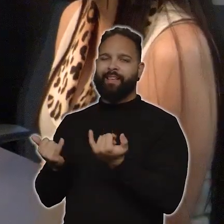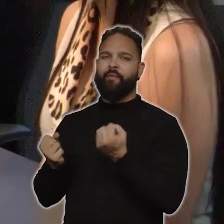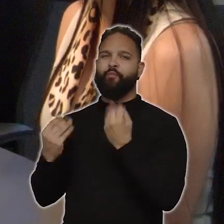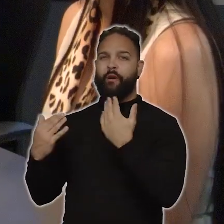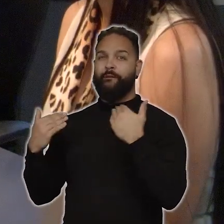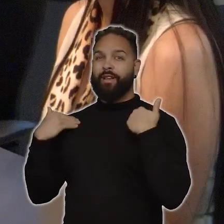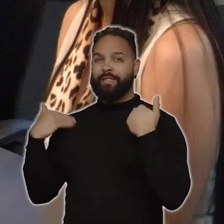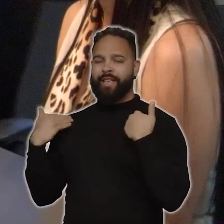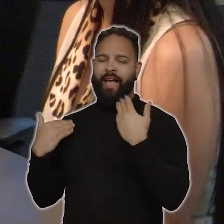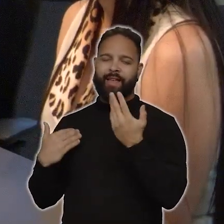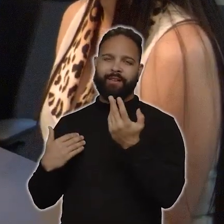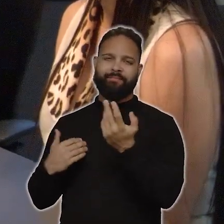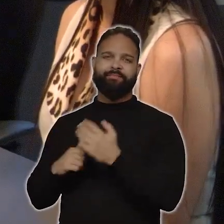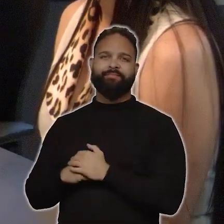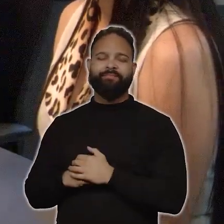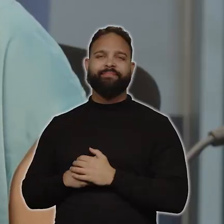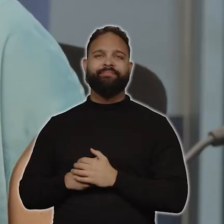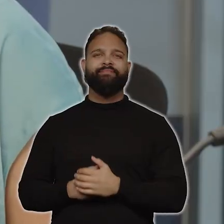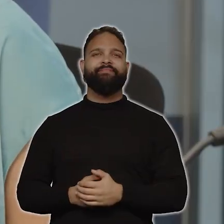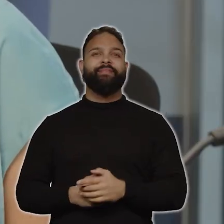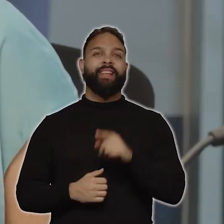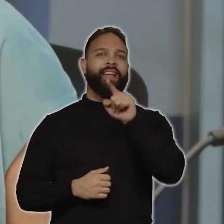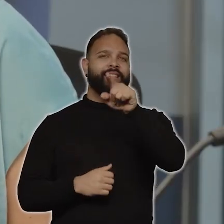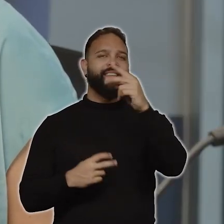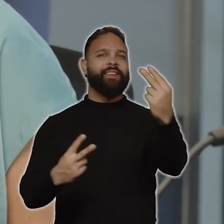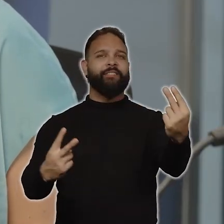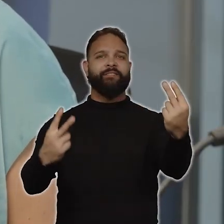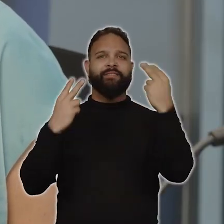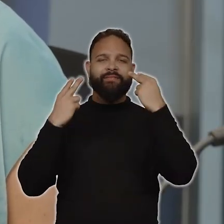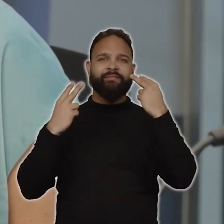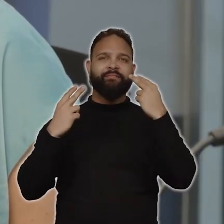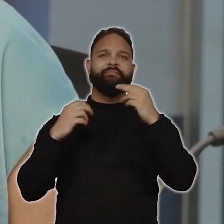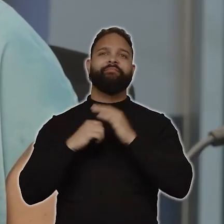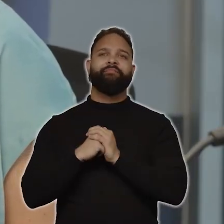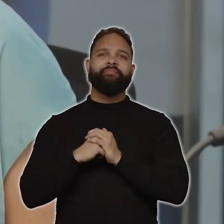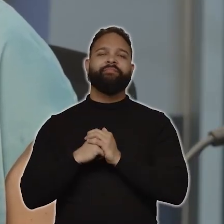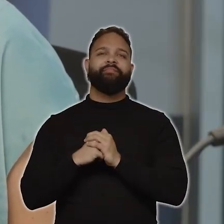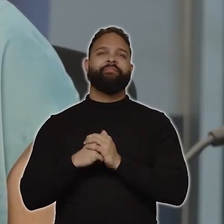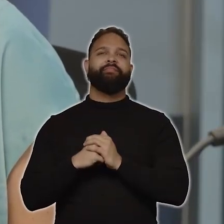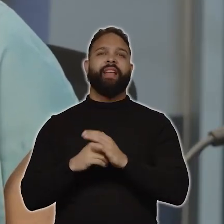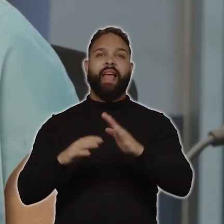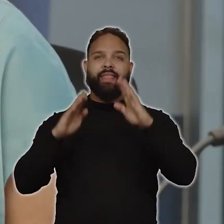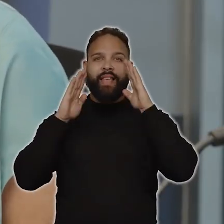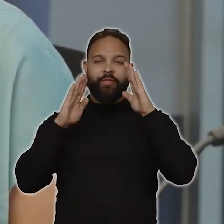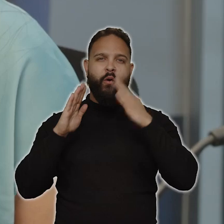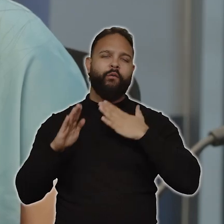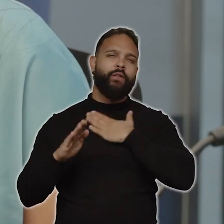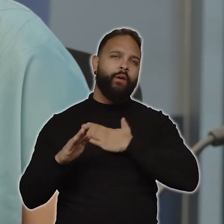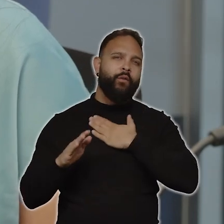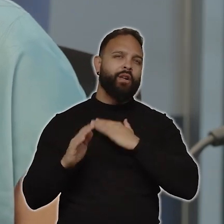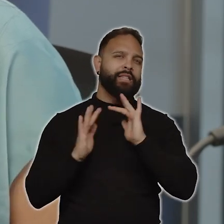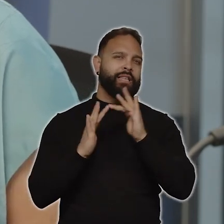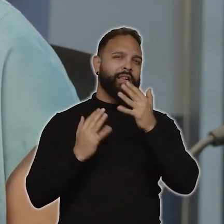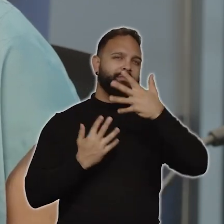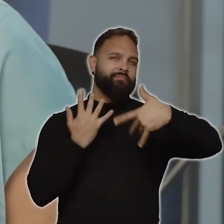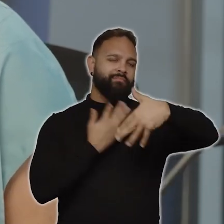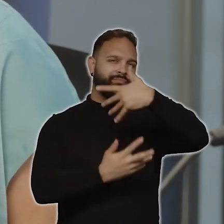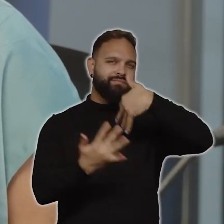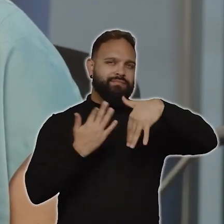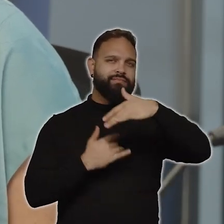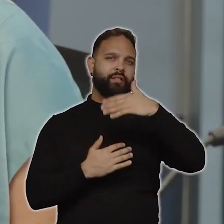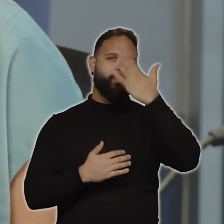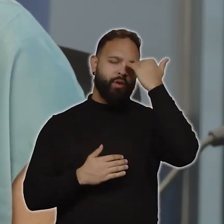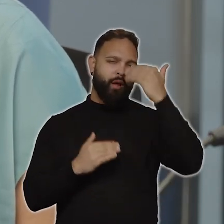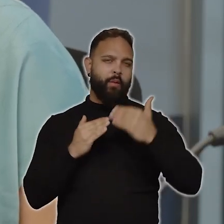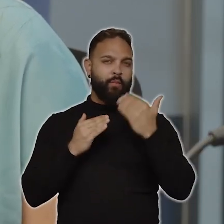muchas felicidades, Pedro. Gracias. A ti que nos sintonizas, te exhortamos a que estés atento o atenta a nuestras redes sociales, porque